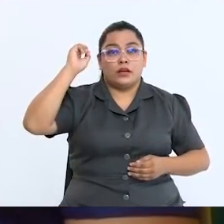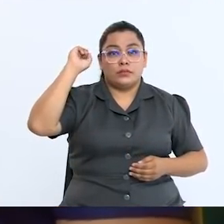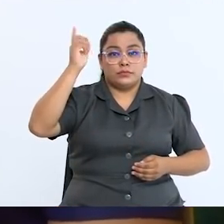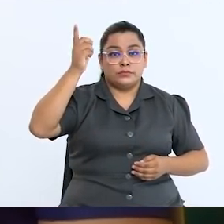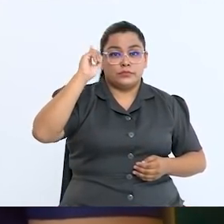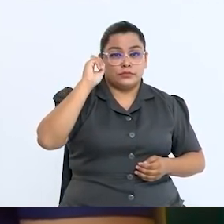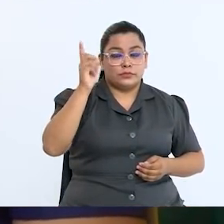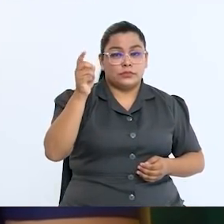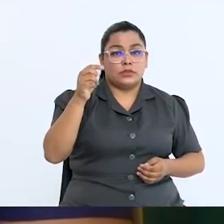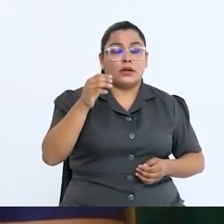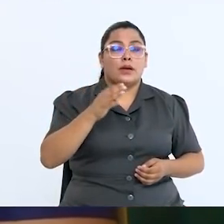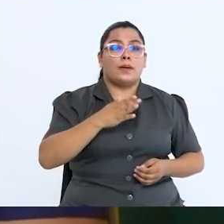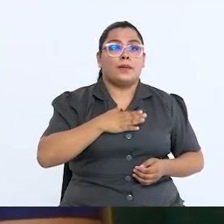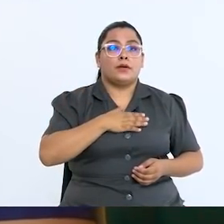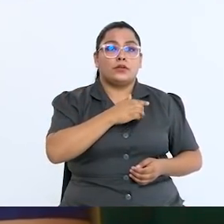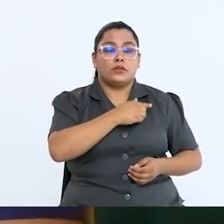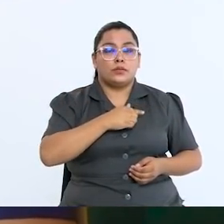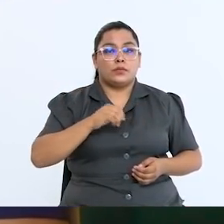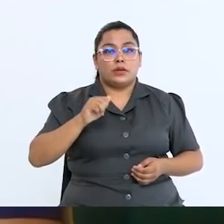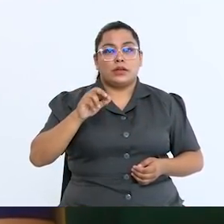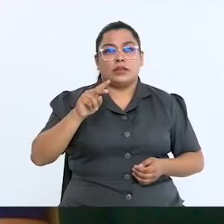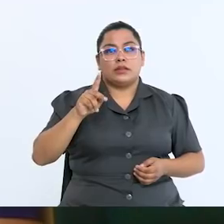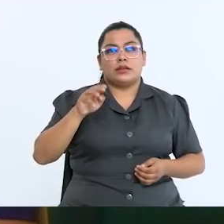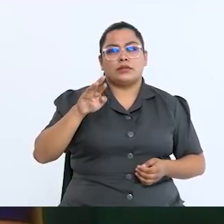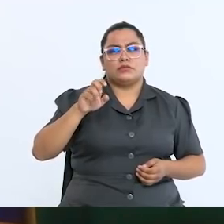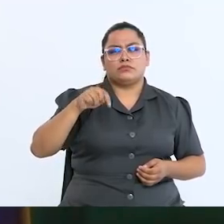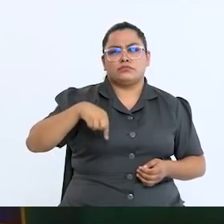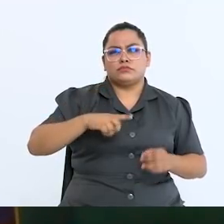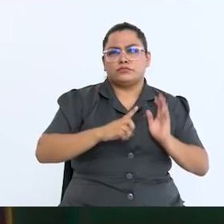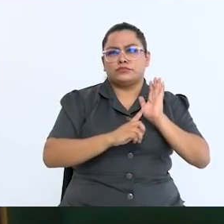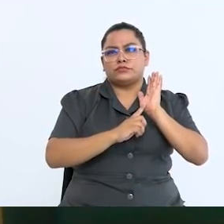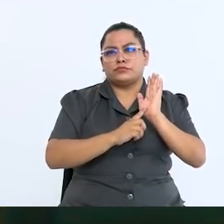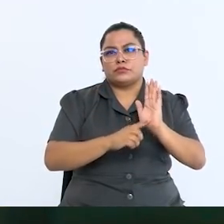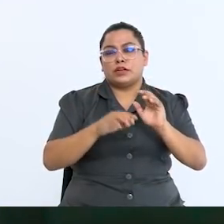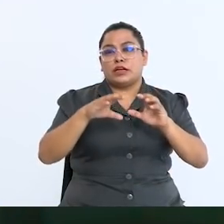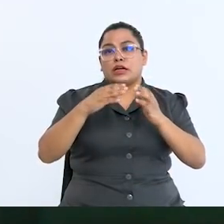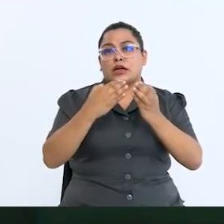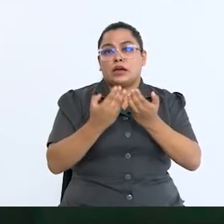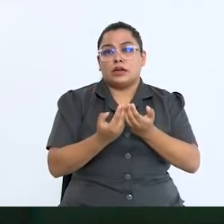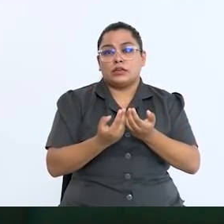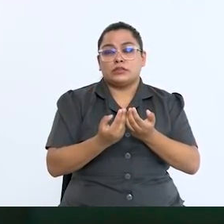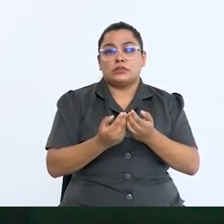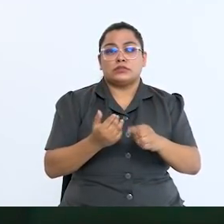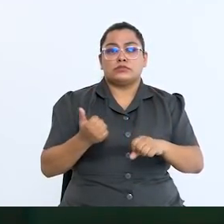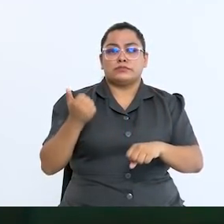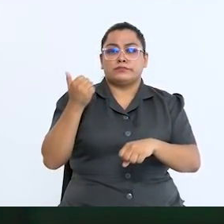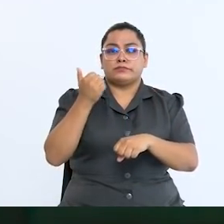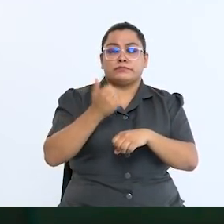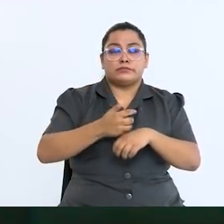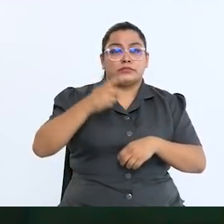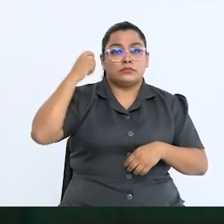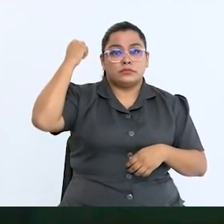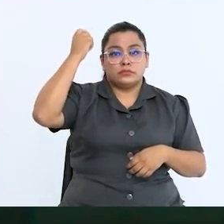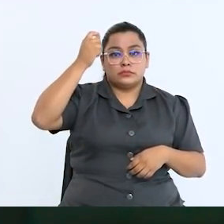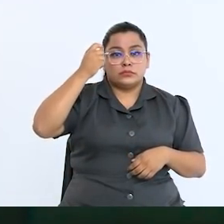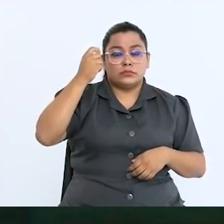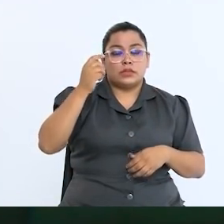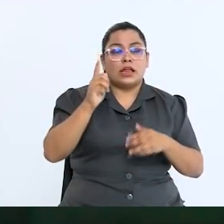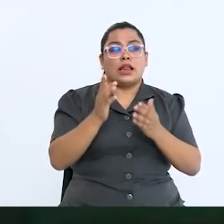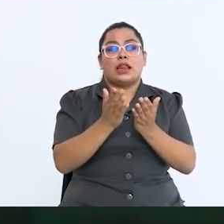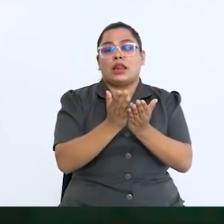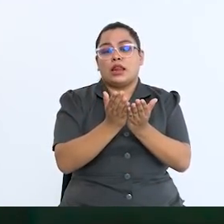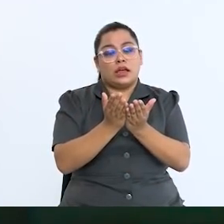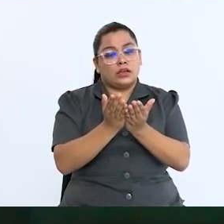Bienvenidos maestros y maestras, soy Antonieta Coreas y este día tengo el placer de presentarles este webinar sobre los fundamentos teóricos para